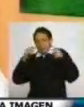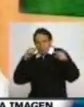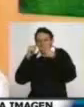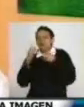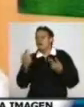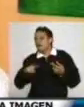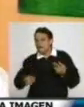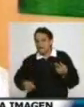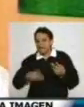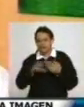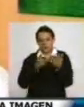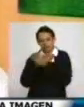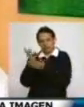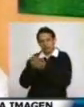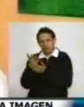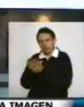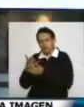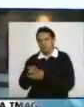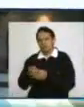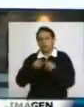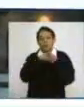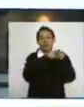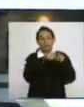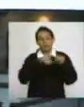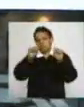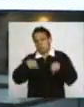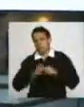unidades productivas para ser más competitivas.